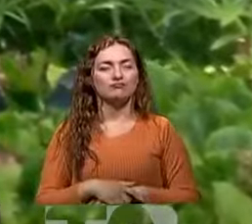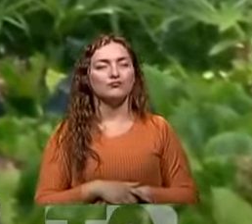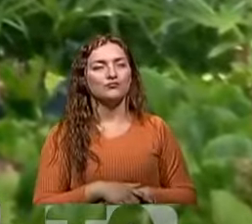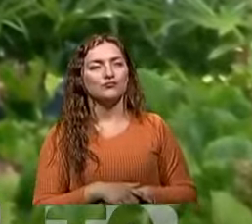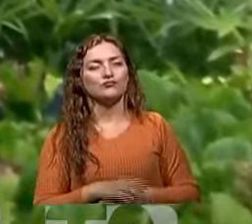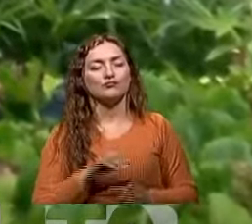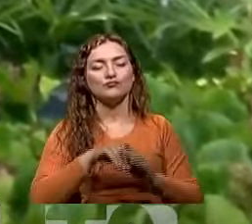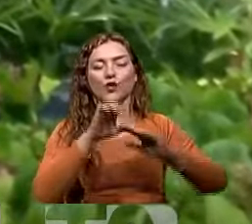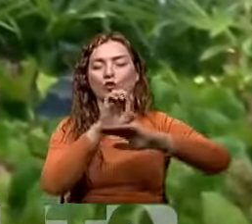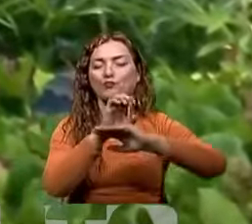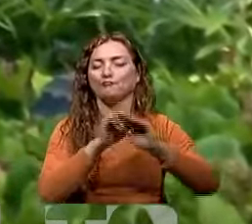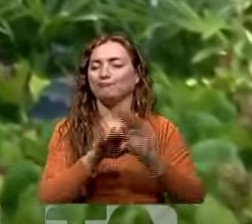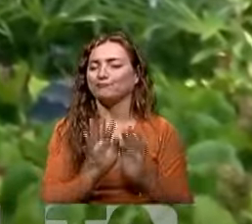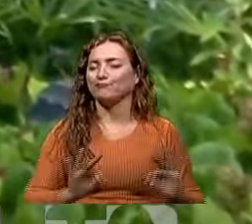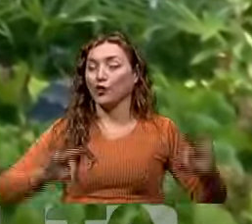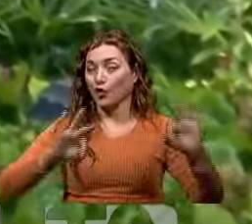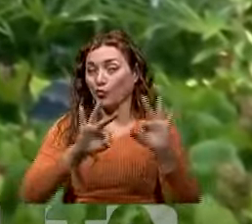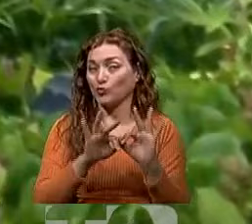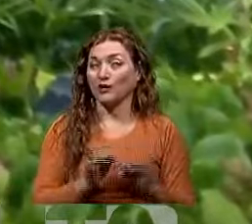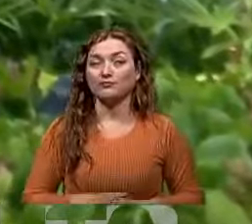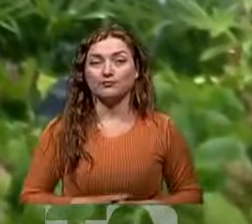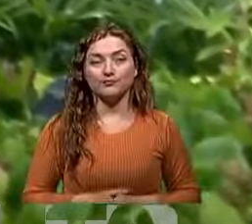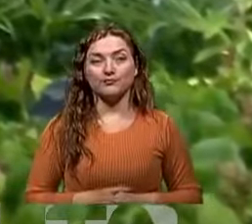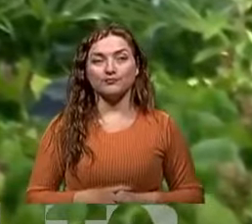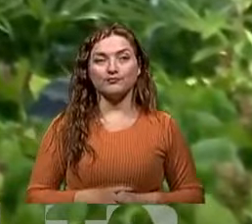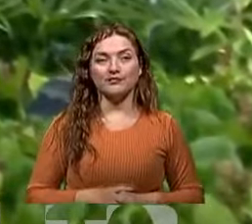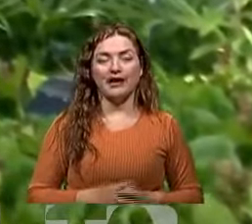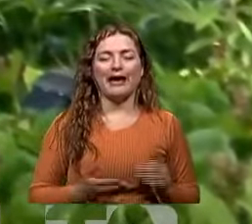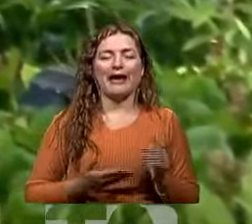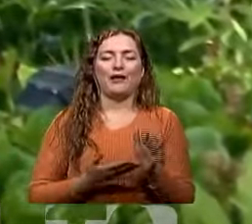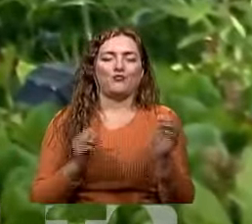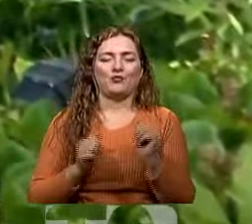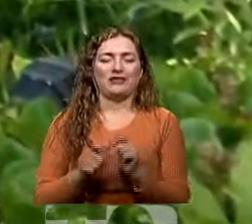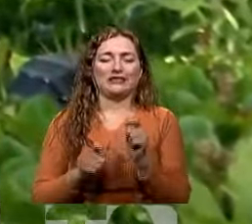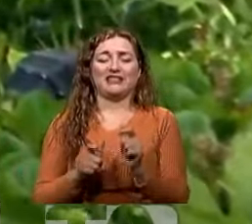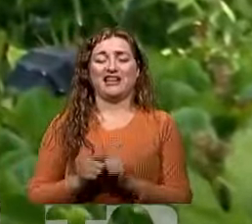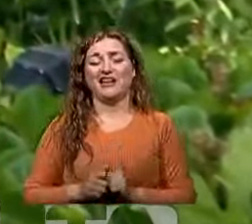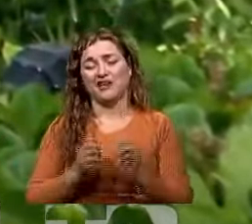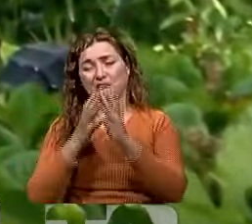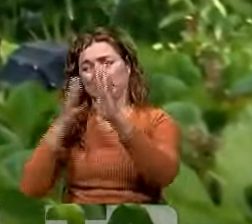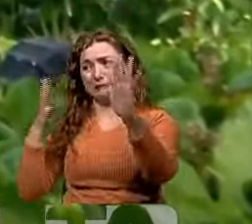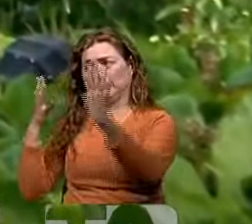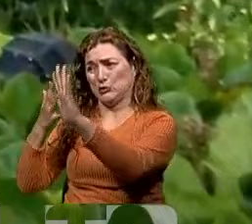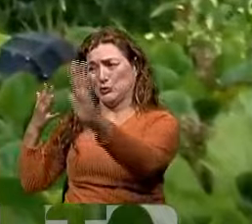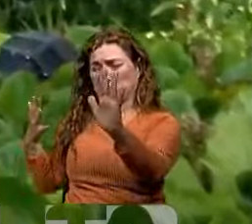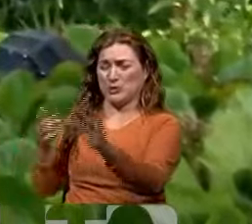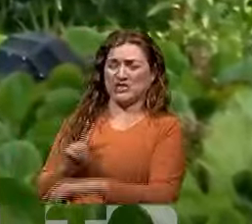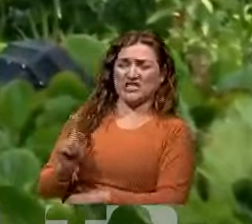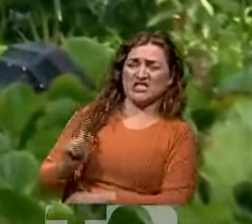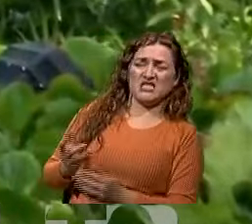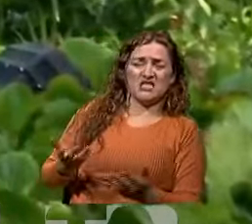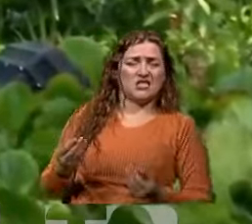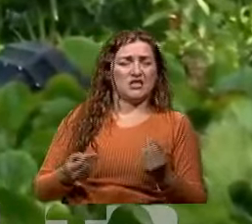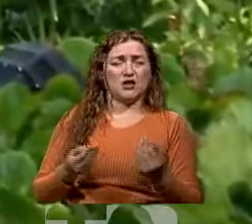en nuestro país. Y es importante también, si usted no quiere hacer filas, porque a veces sí hay bastante público que nos visita,